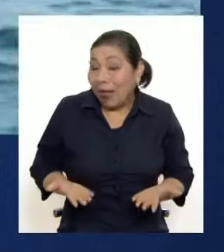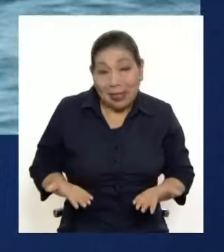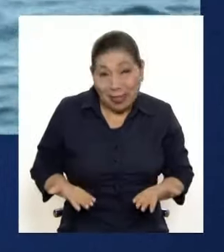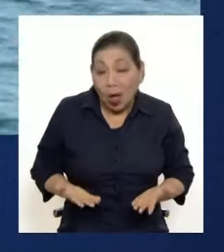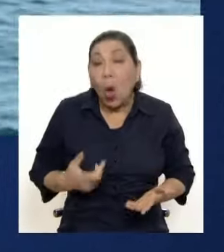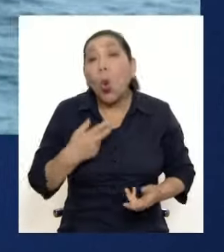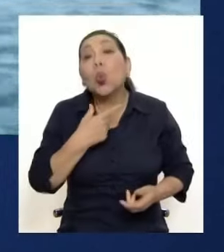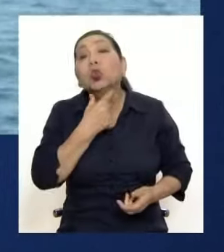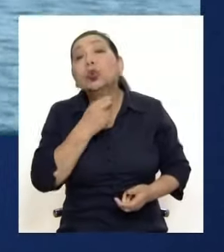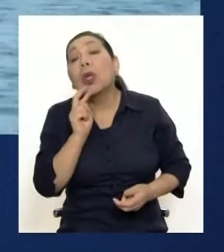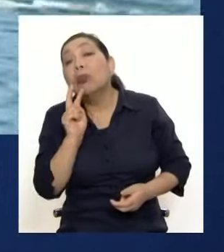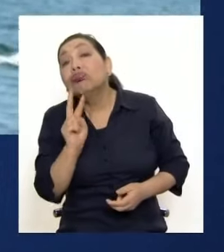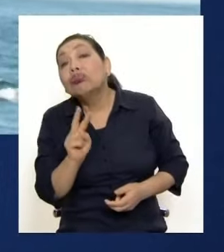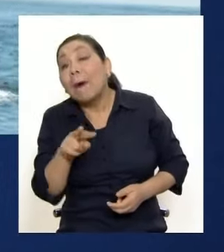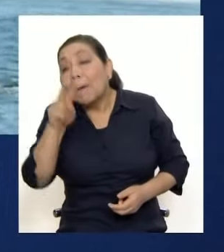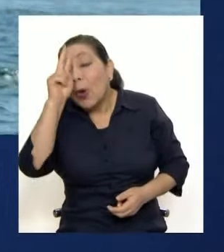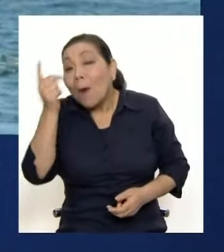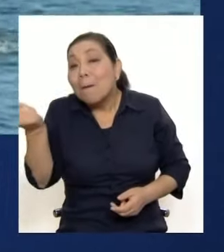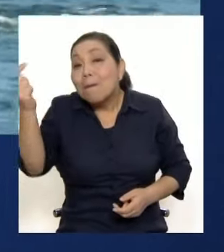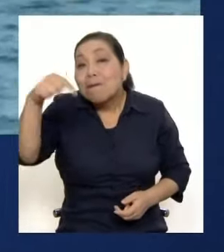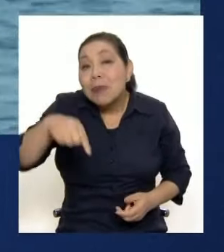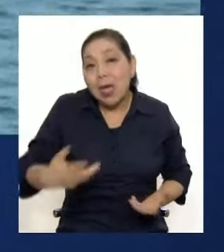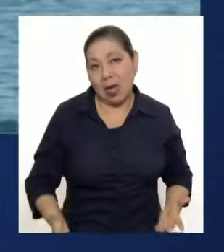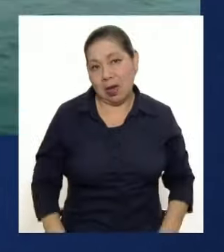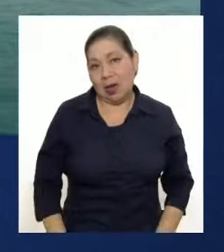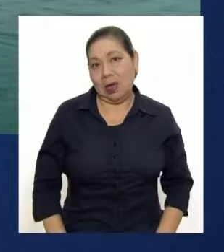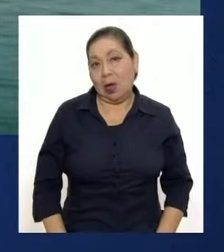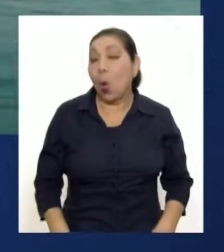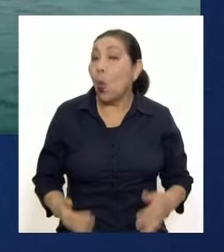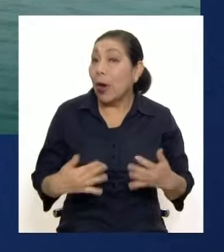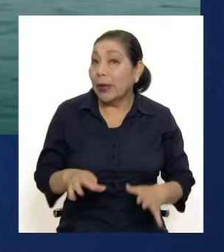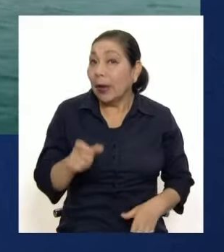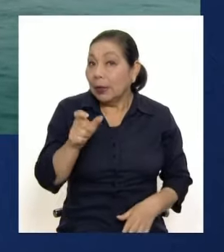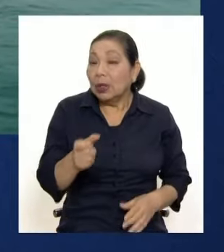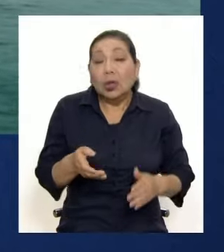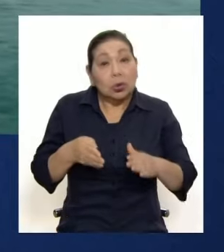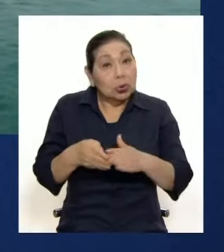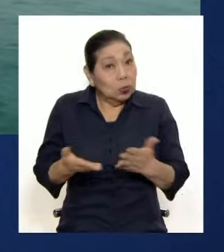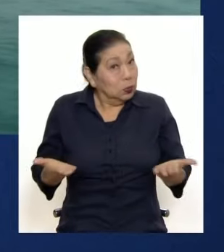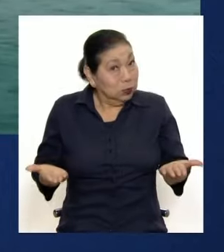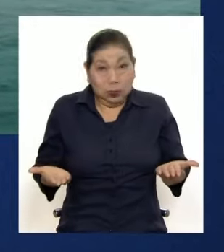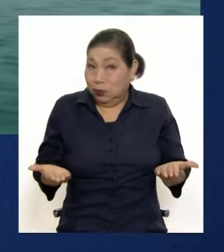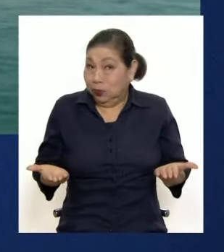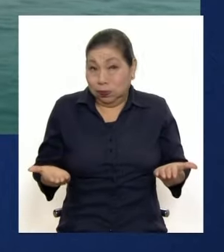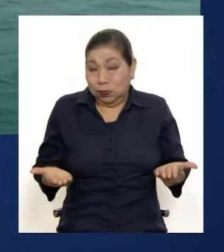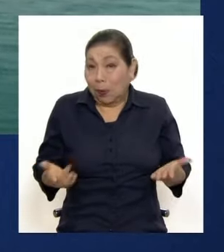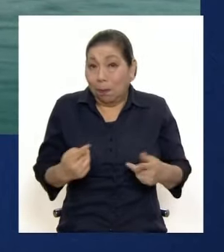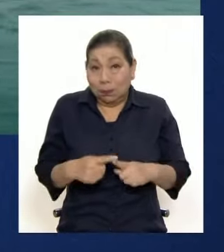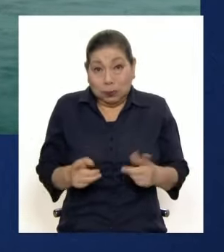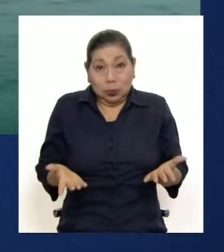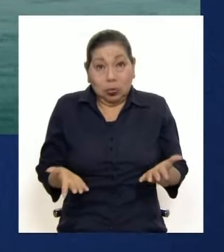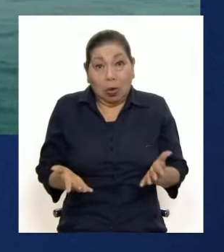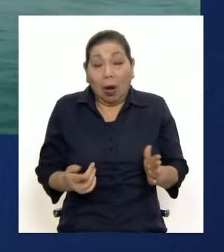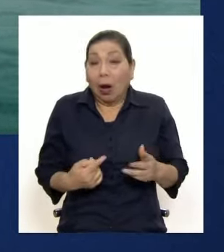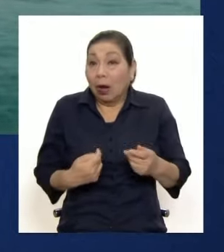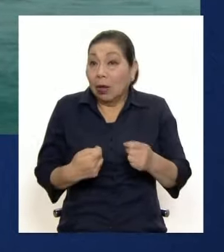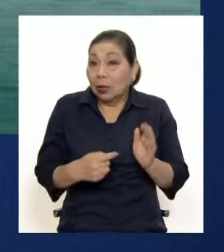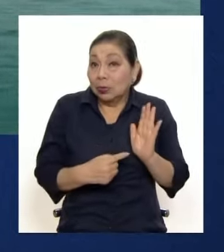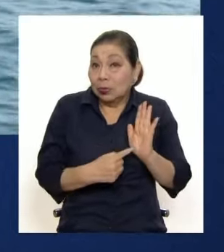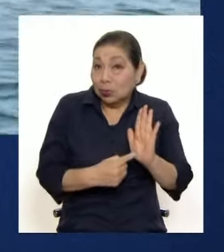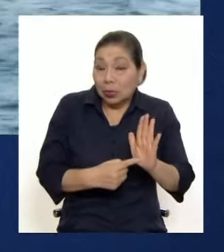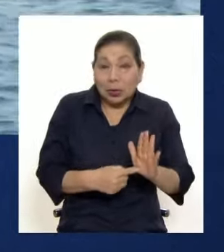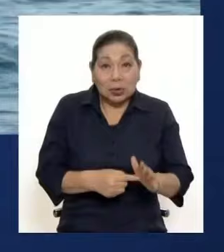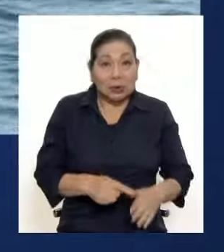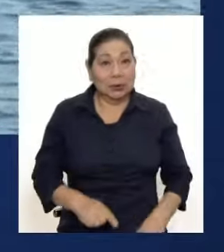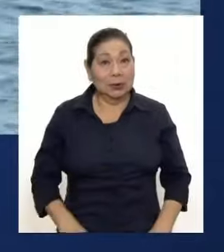en en el Perú y cualquier peruano tiene acceso a ser prácticamente un exportador hemos estado